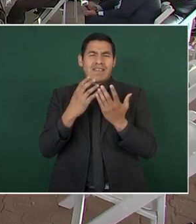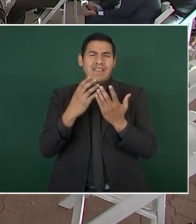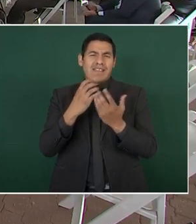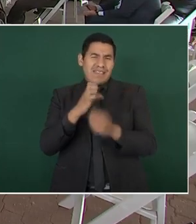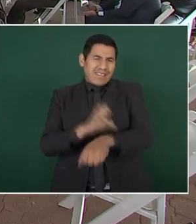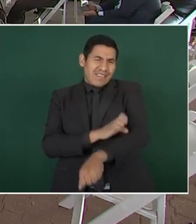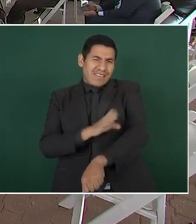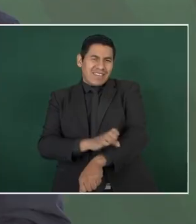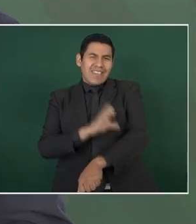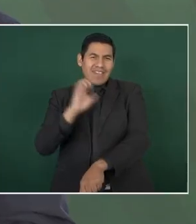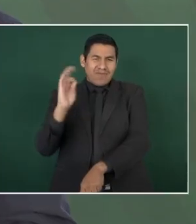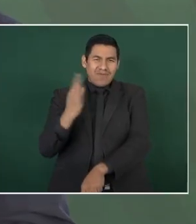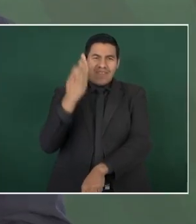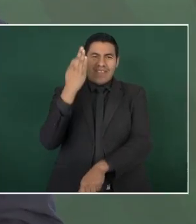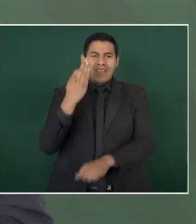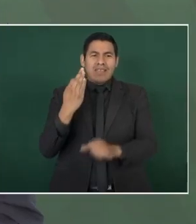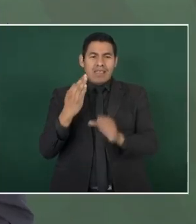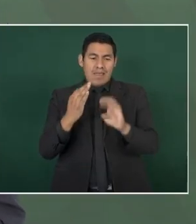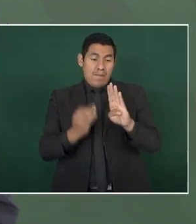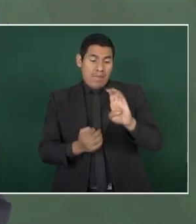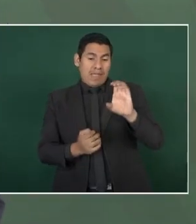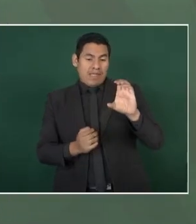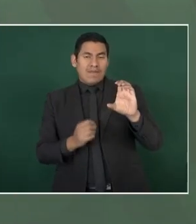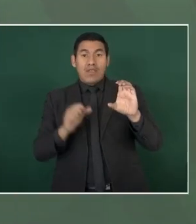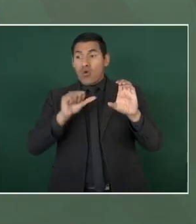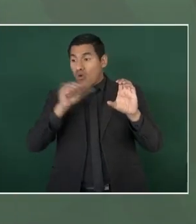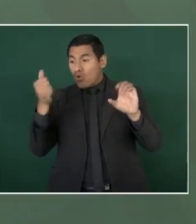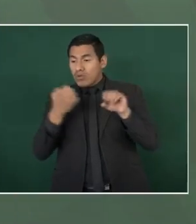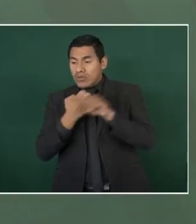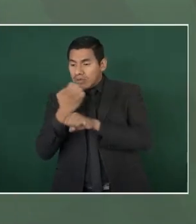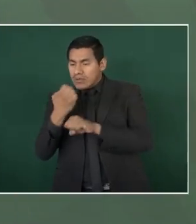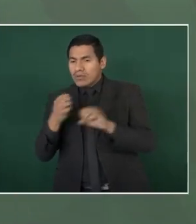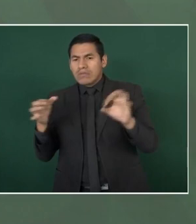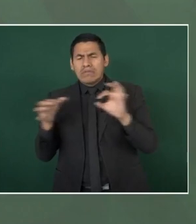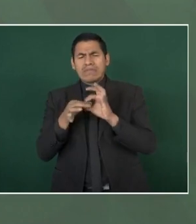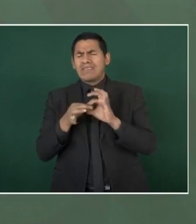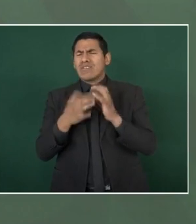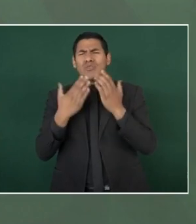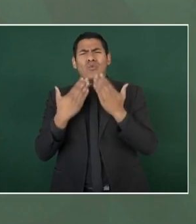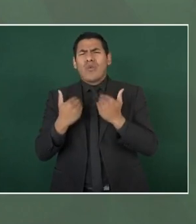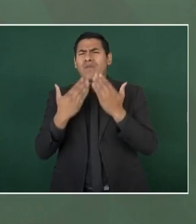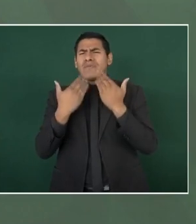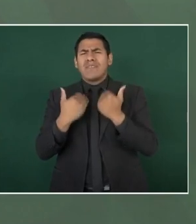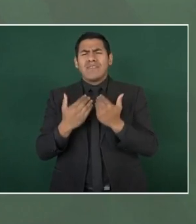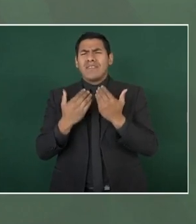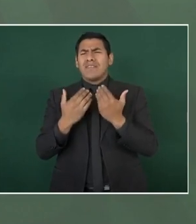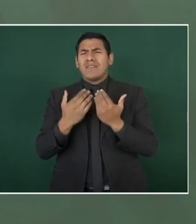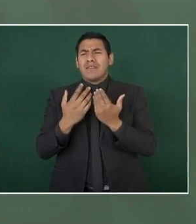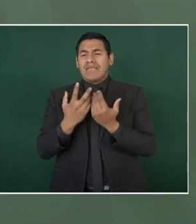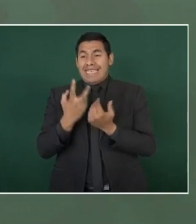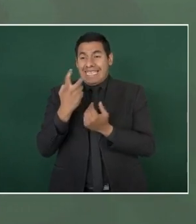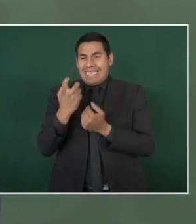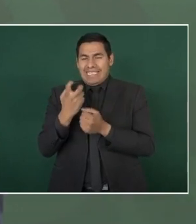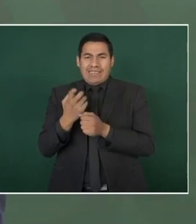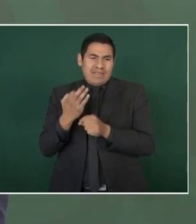California. Ahora lo vamos a lograr, y sí, estas plantas de ciclo